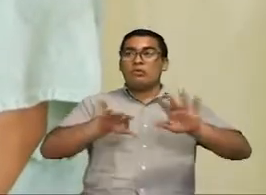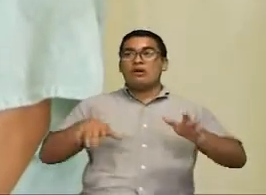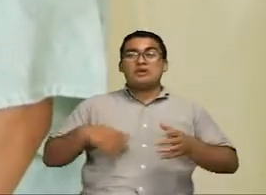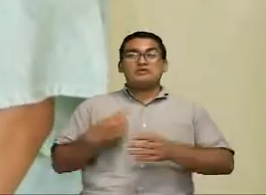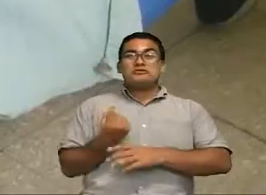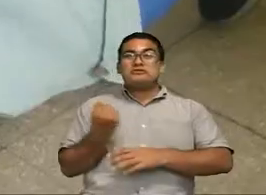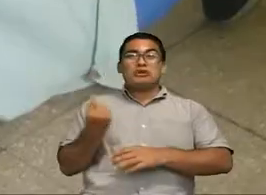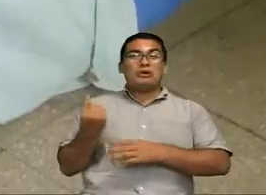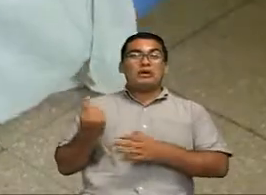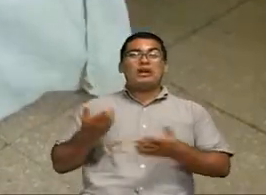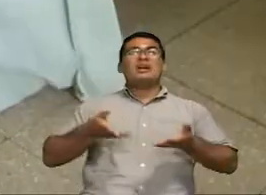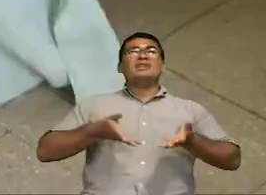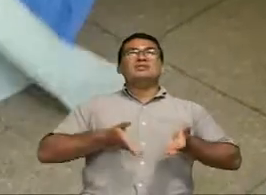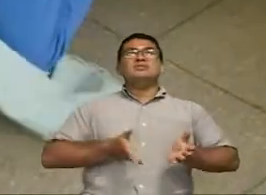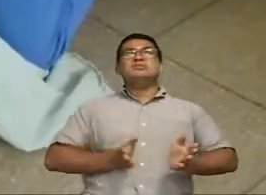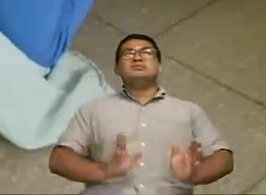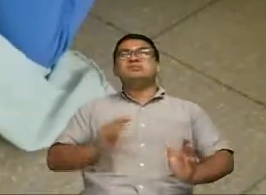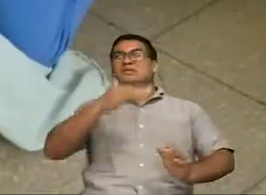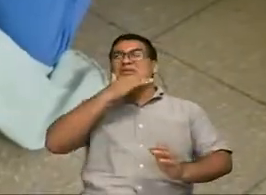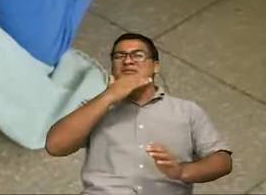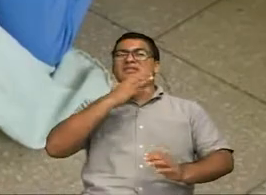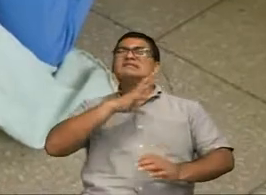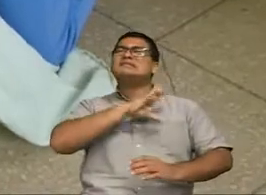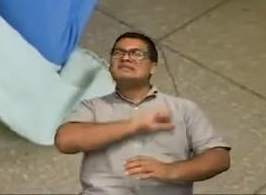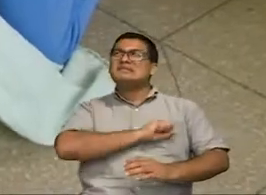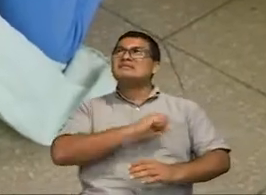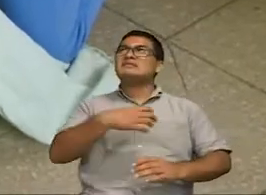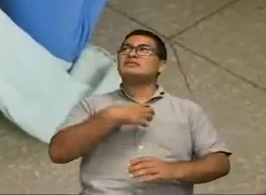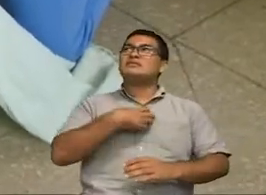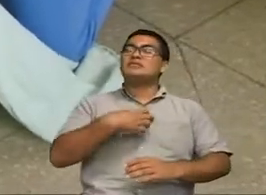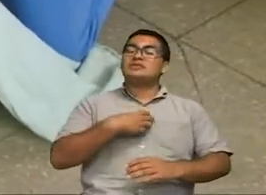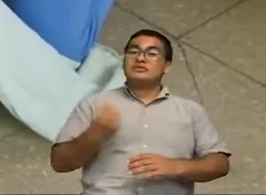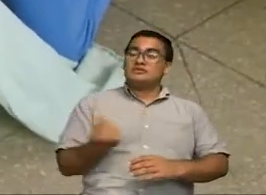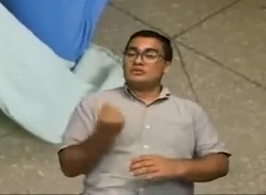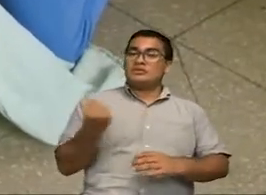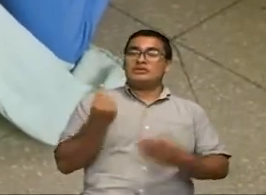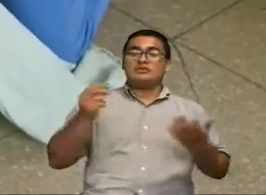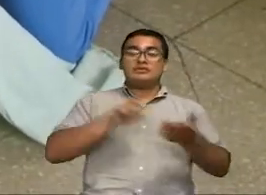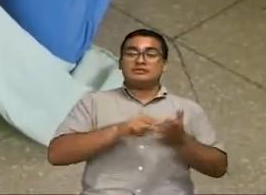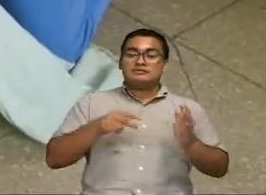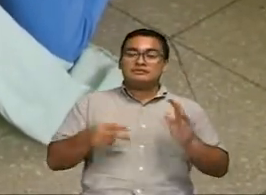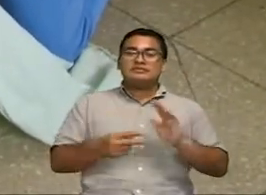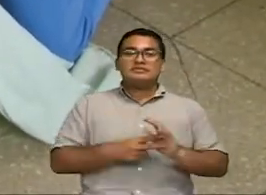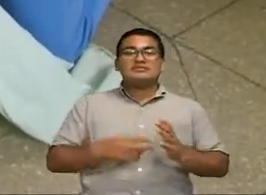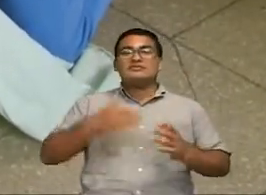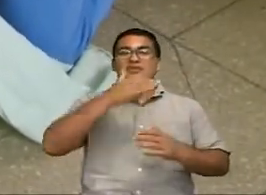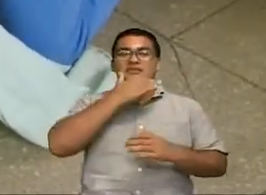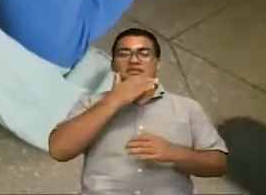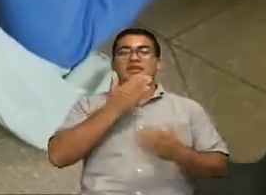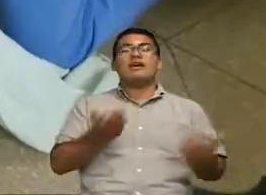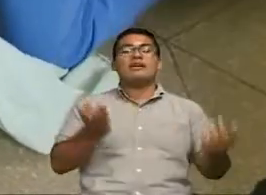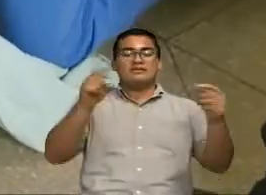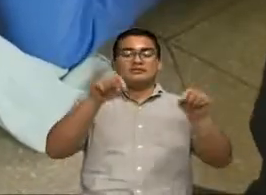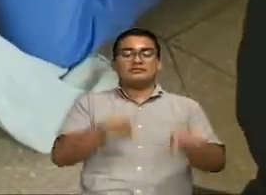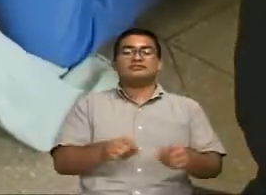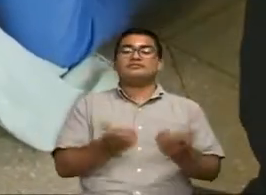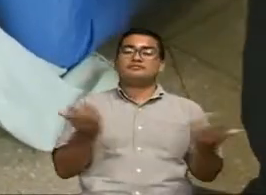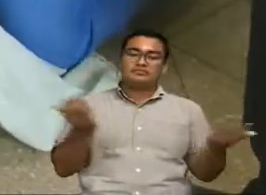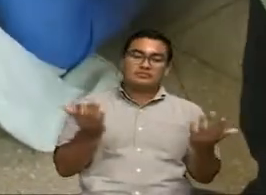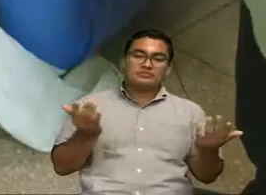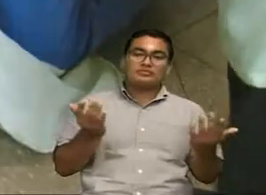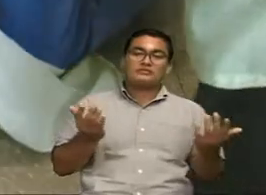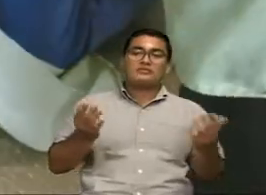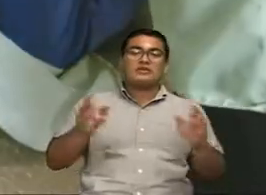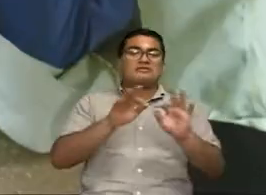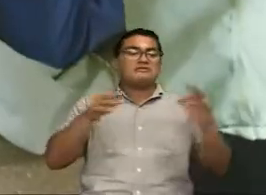años anteriores que ellas estaban solas, sufriendo solas todo ese estrés. Entonces ahora están acompañadas con